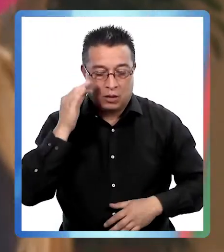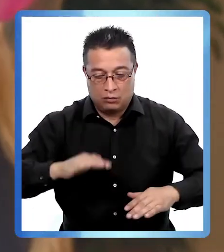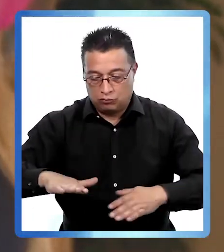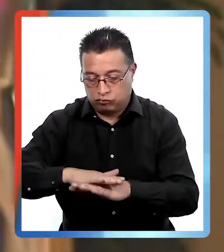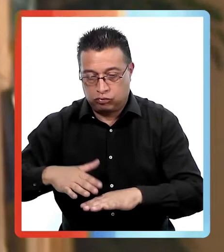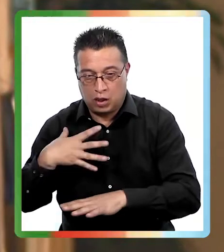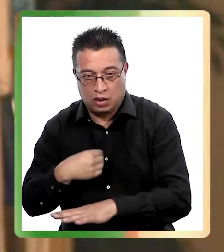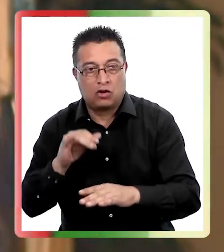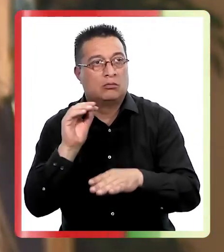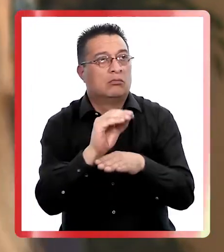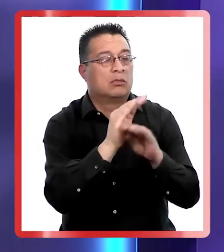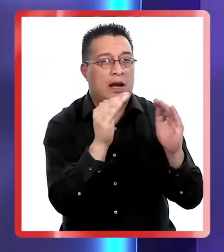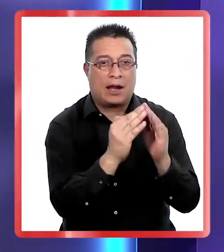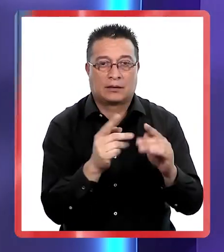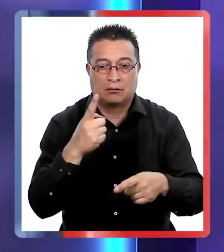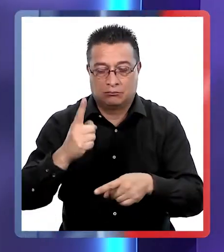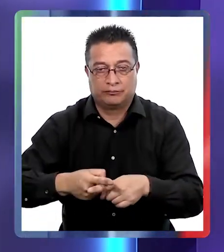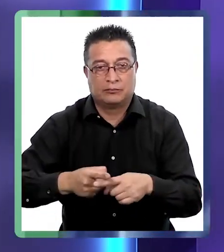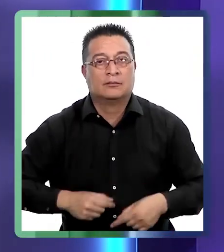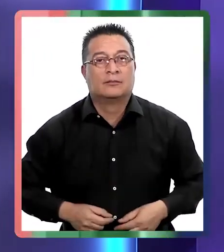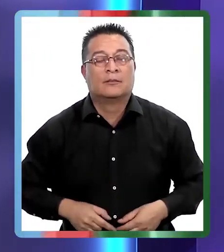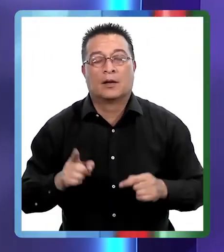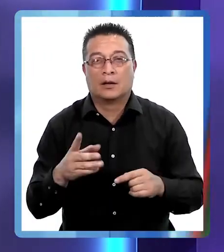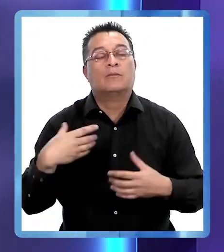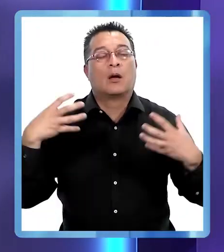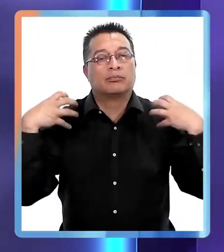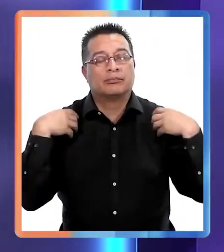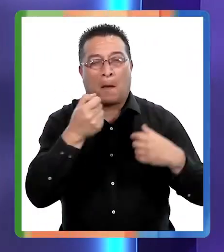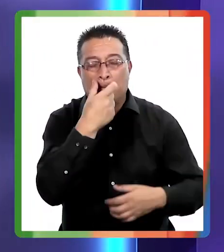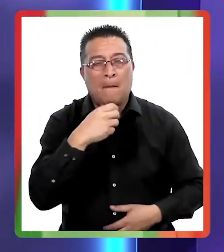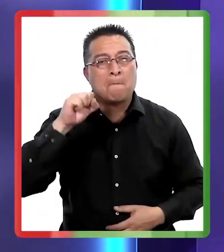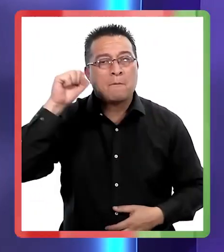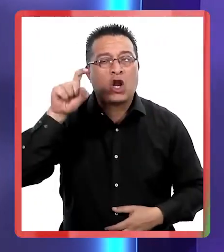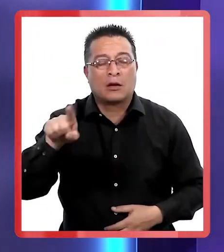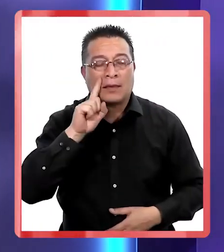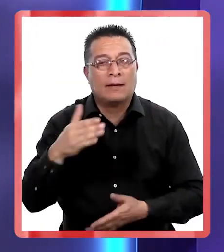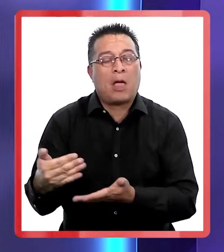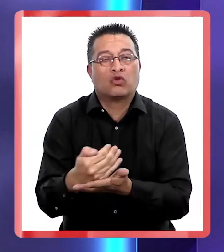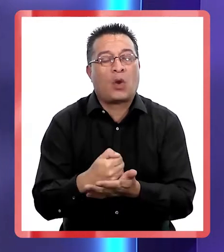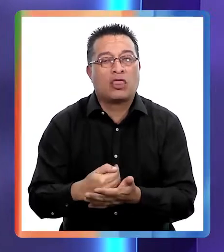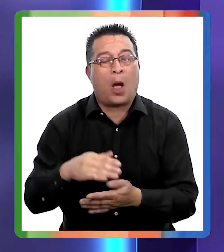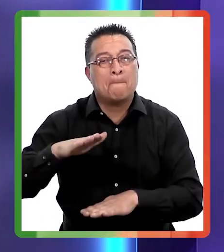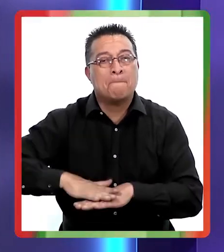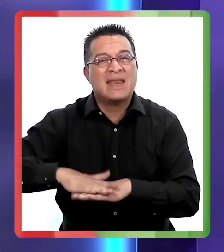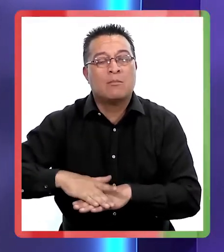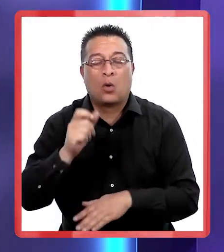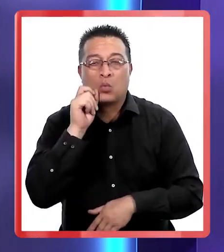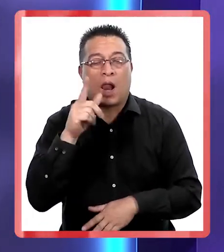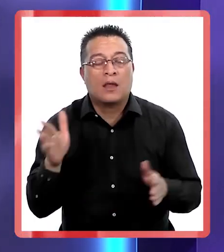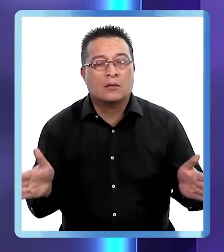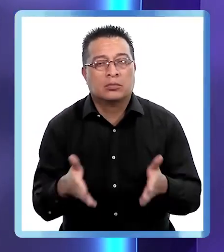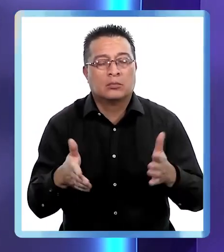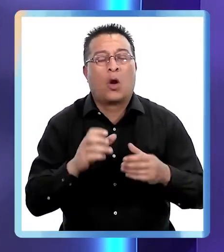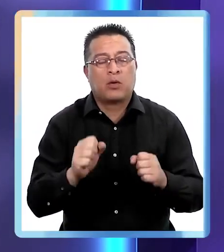del cuidado y la mantención del hogar. ¿Qué definición tiene el gobierno del presidente Gabriel Boric respecto del sueldo mínimo? ¿Qué medidas van a impulsar? ¿Hasta